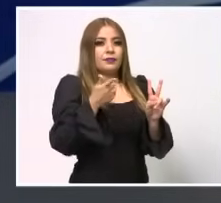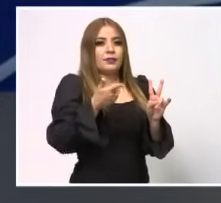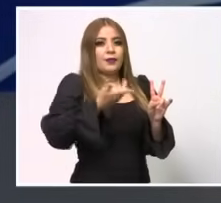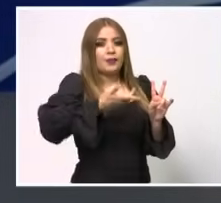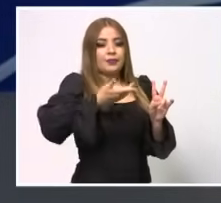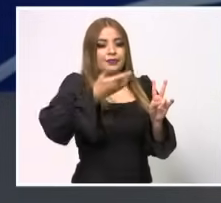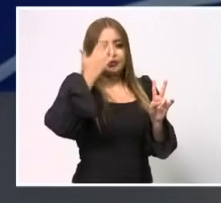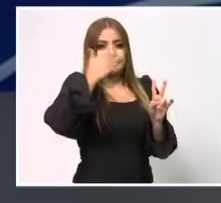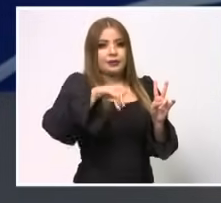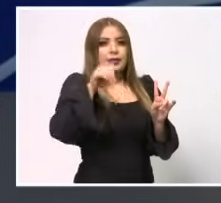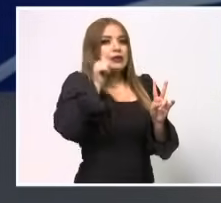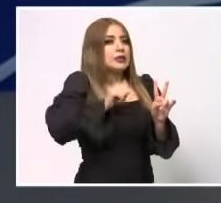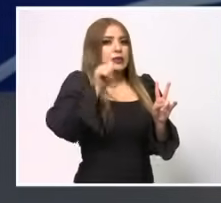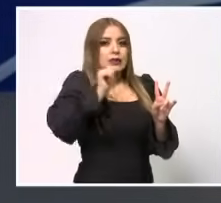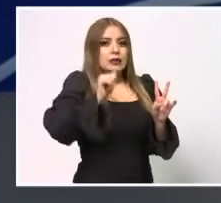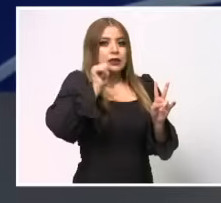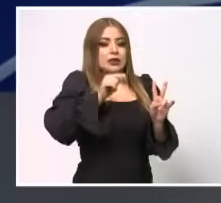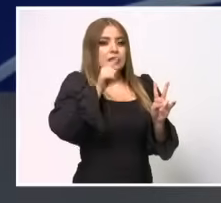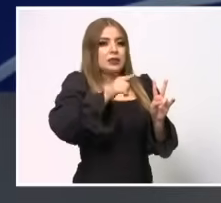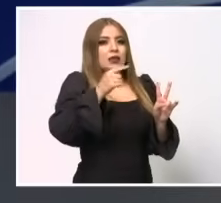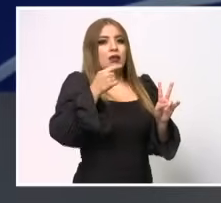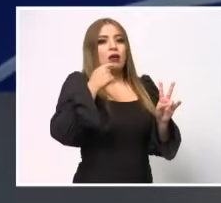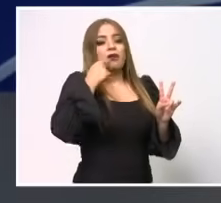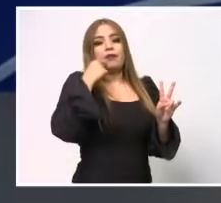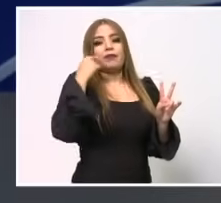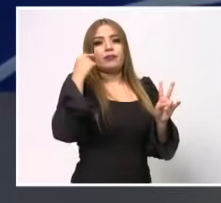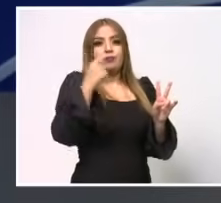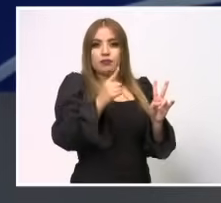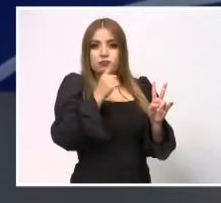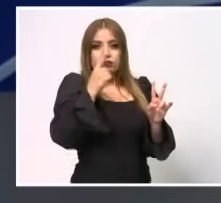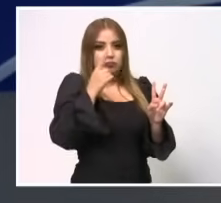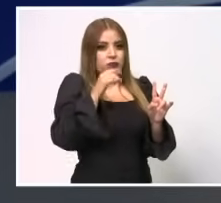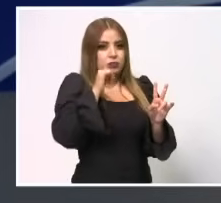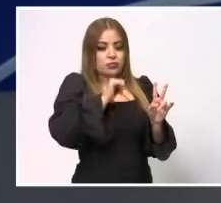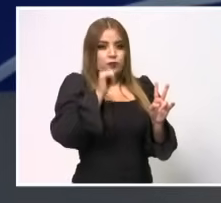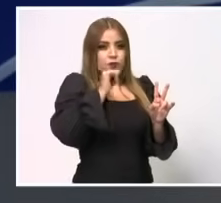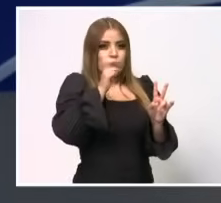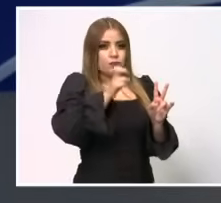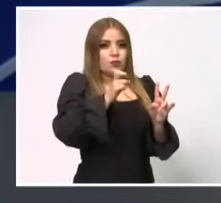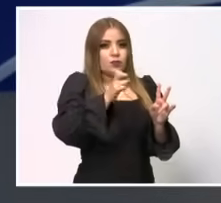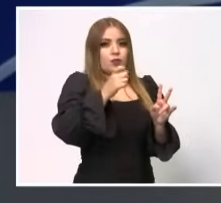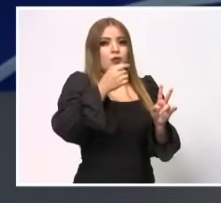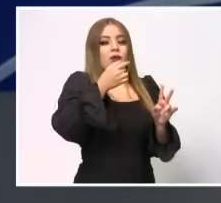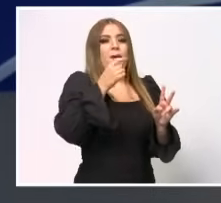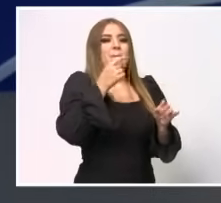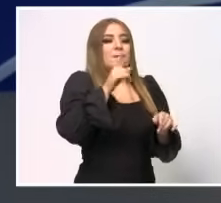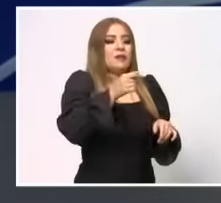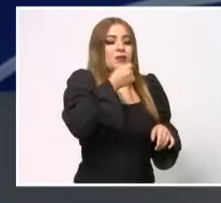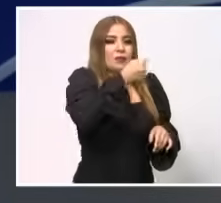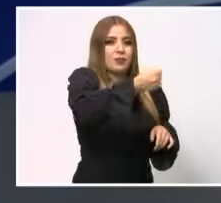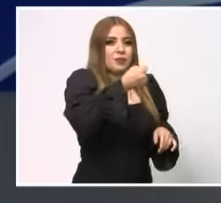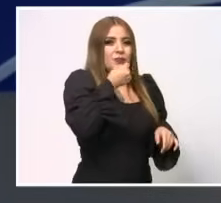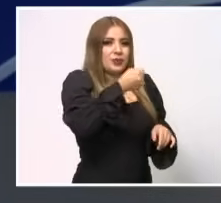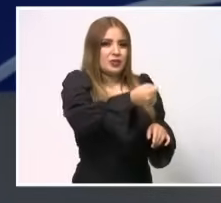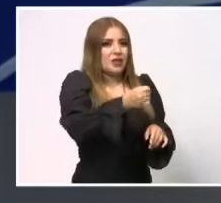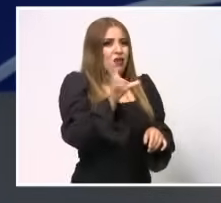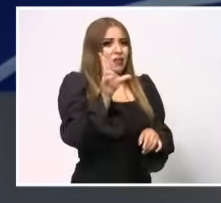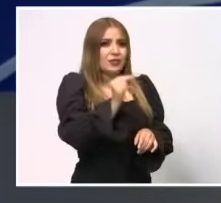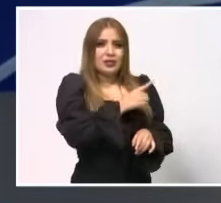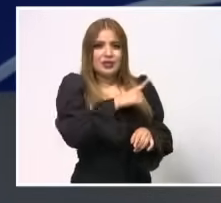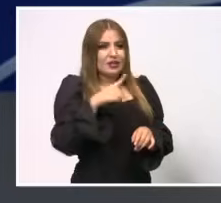contundente Siempre vamos a condenar el tema de la agresión hacia el gremio periodístico bajo ninguna circunstancia